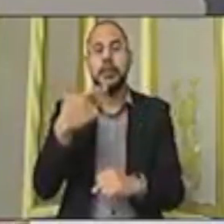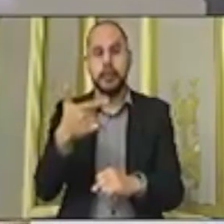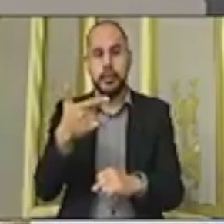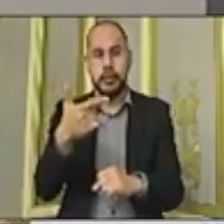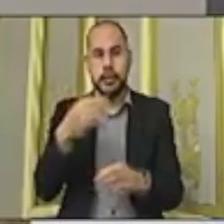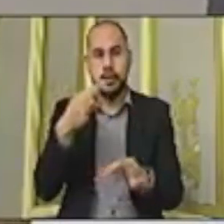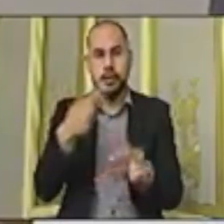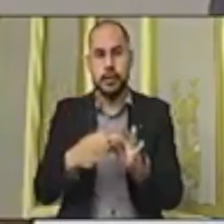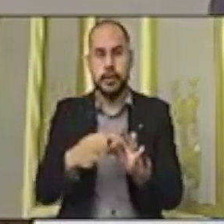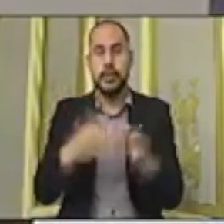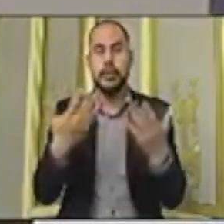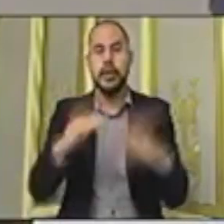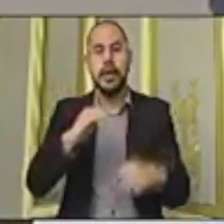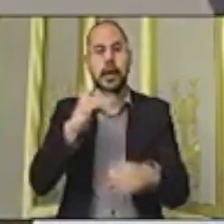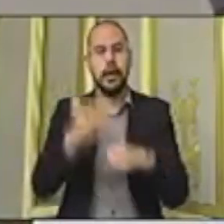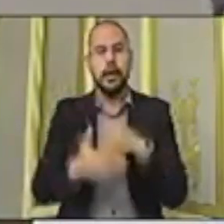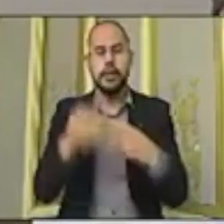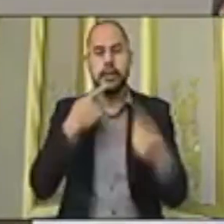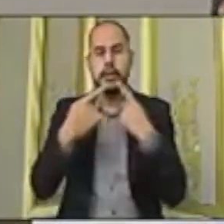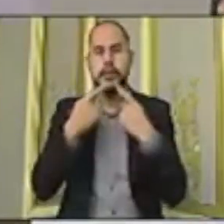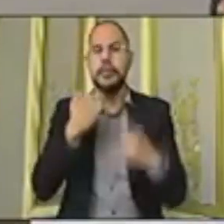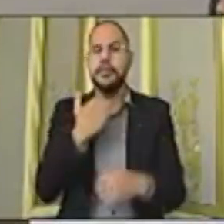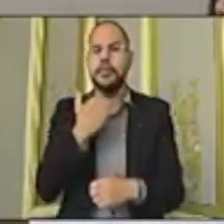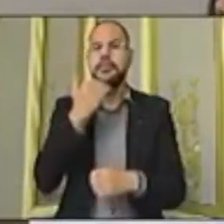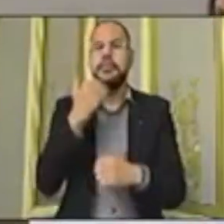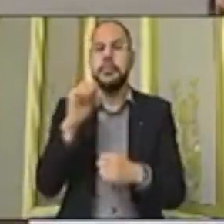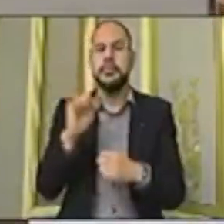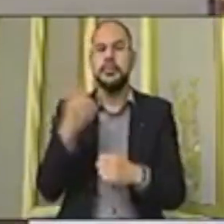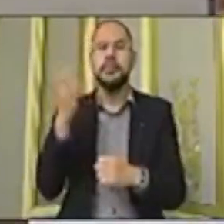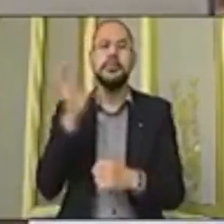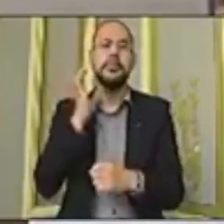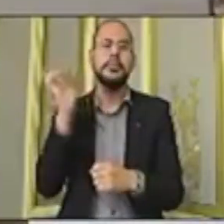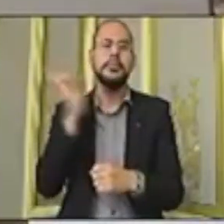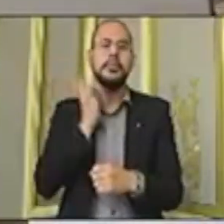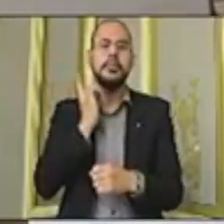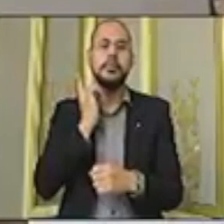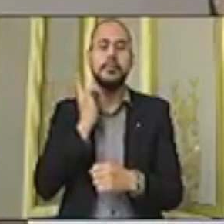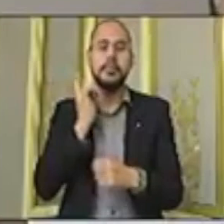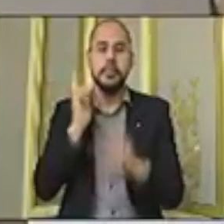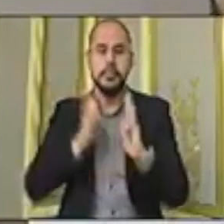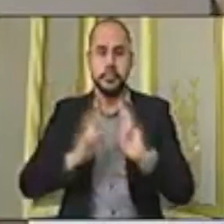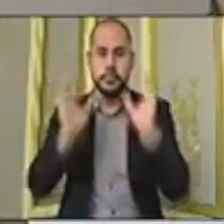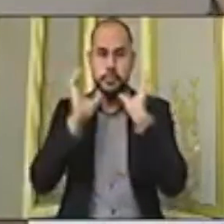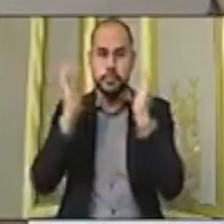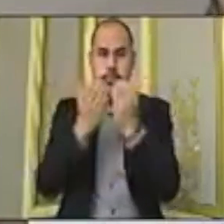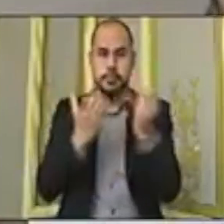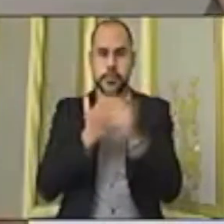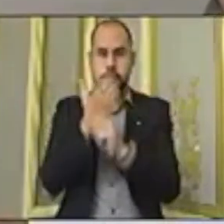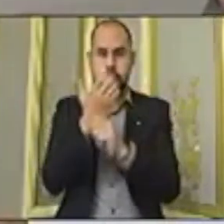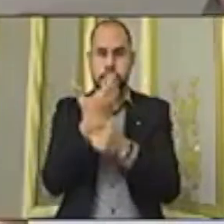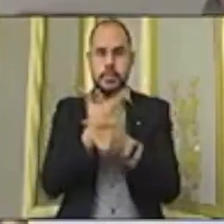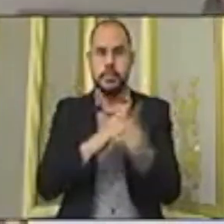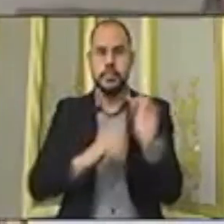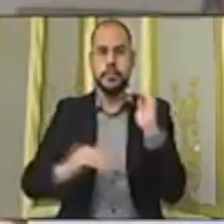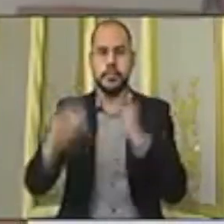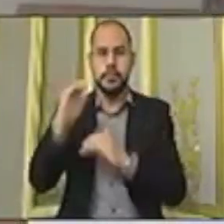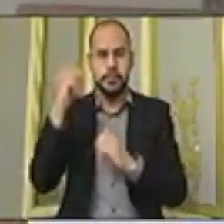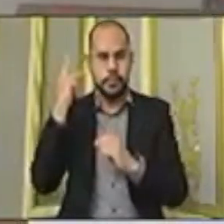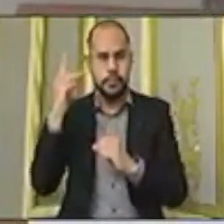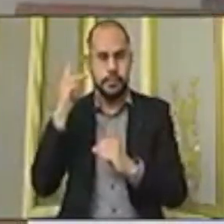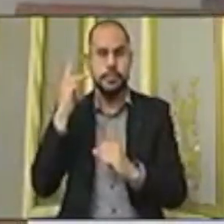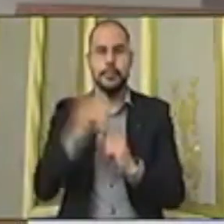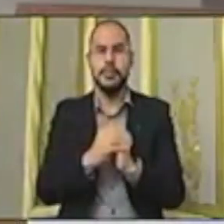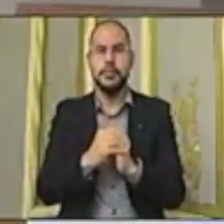me permito clausurar la sesión solemne de esta 61ª legislatura del Honorable Congreso del Estado Libre y Soberano de